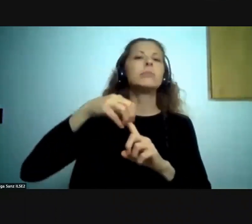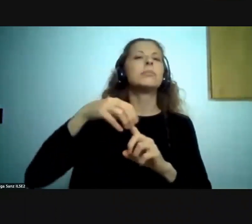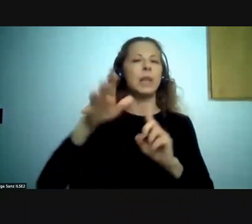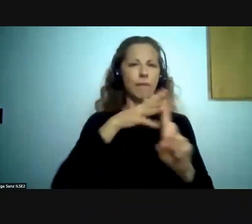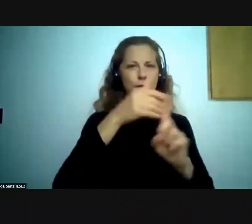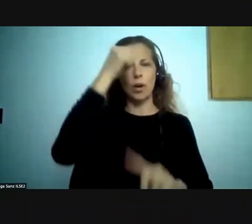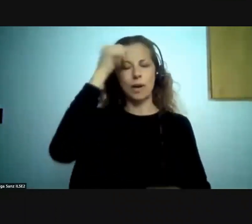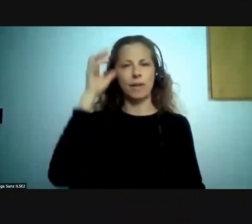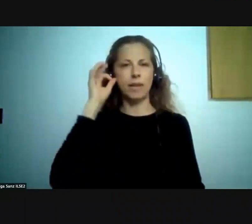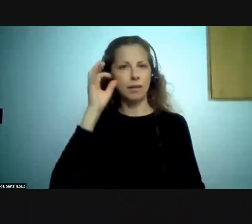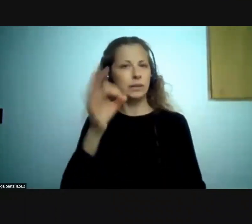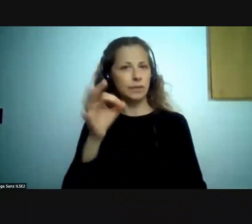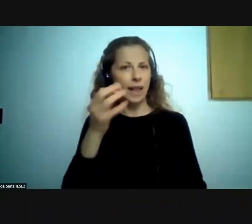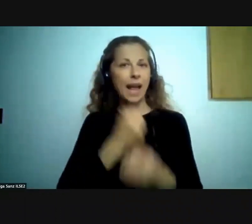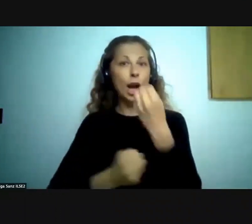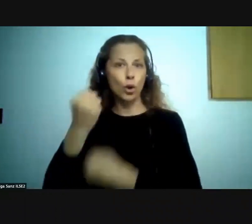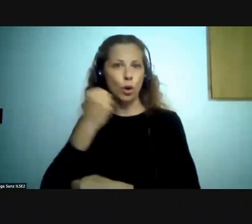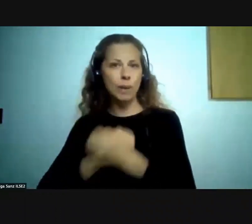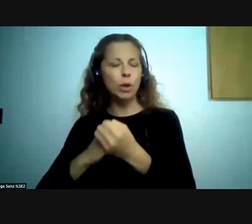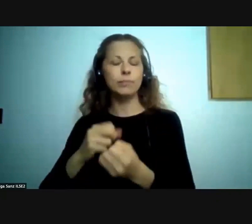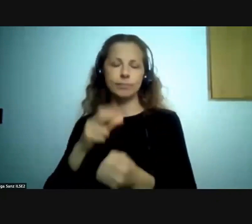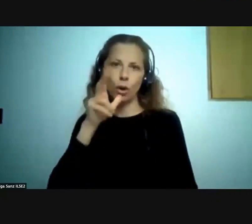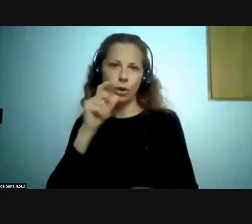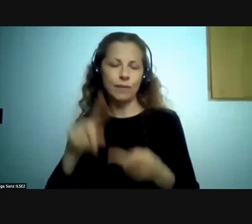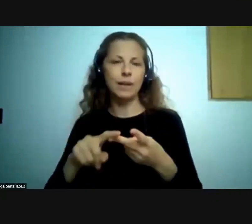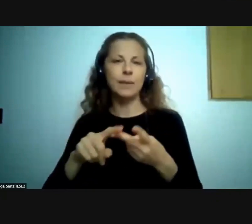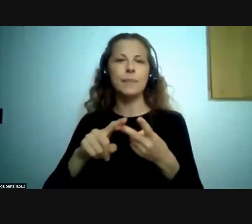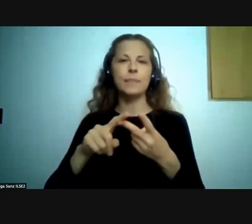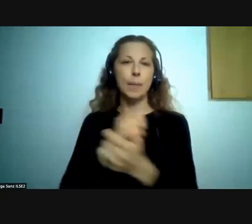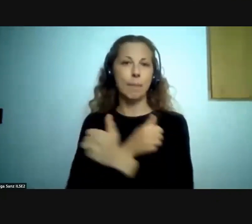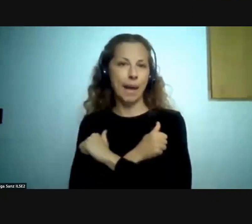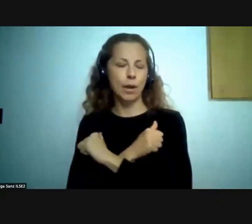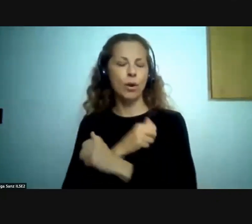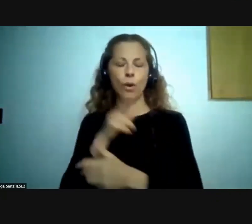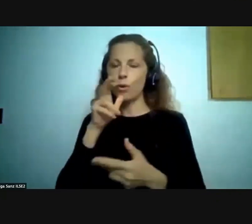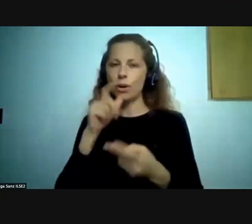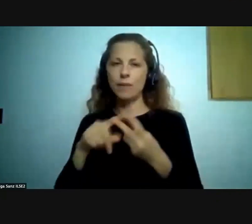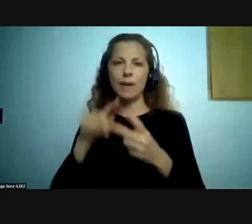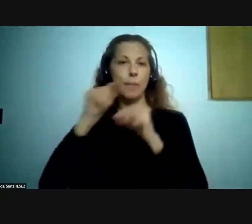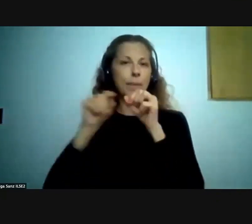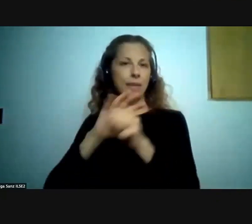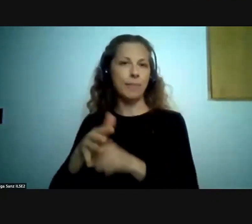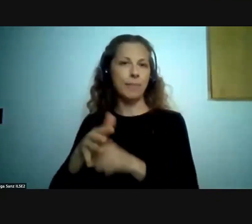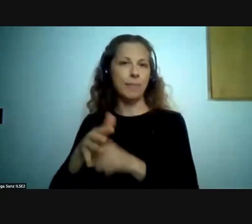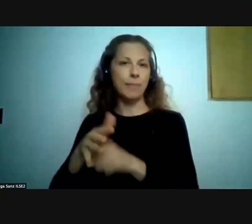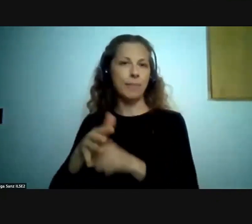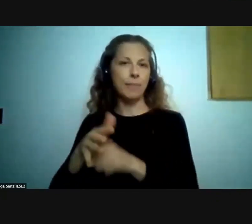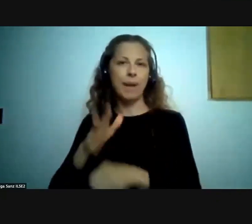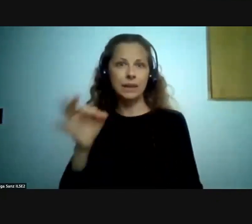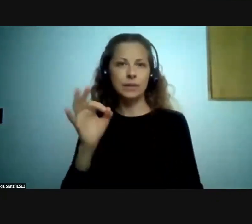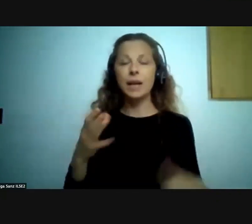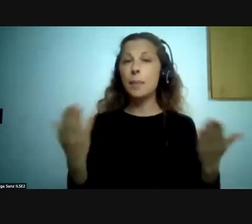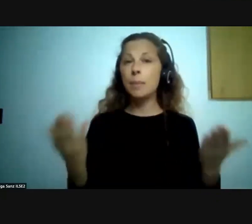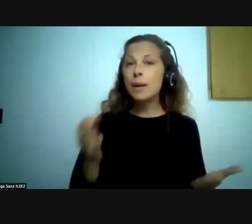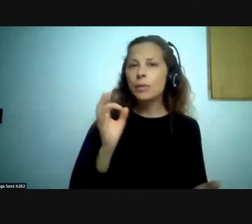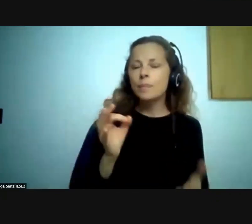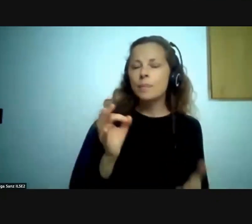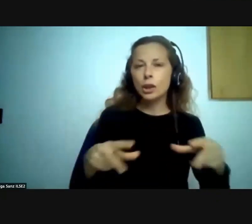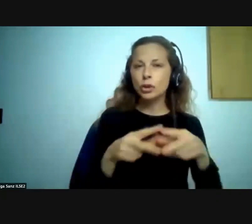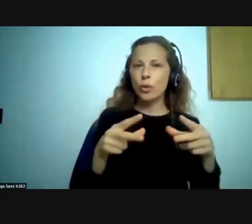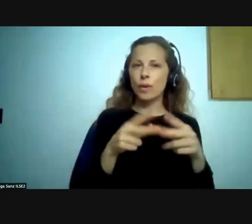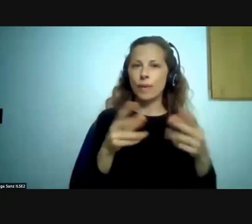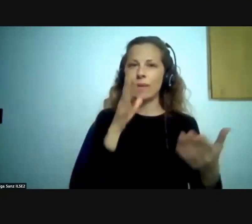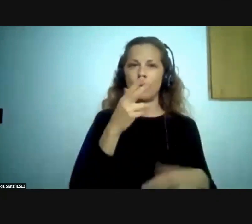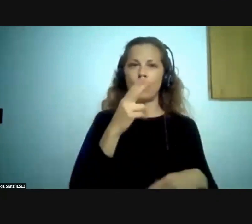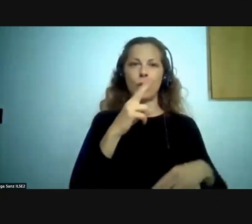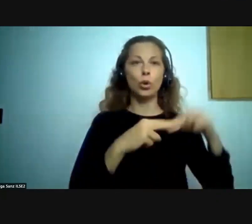económico es terrible, el problema ahora de la pandemia es terrible, pero si una sociedad está construida sobre unas circunstancias que normaliza, que permite que